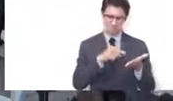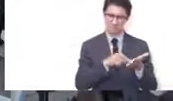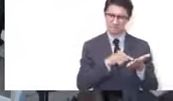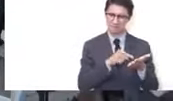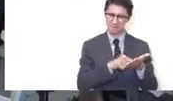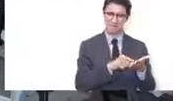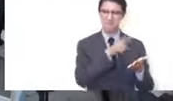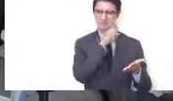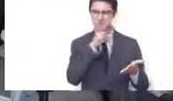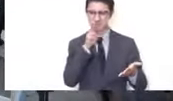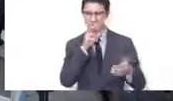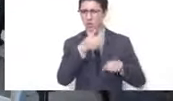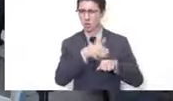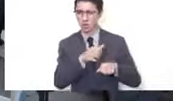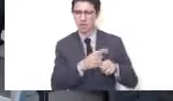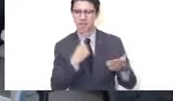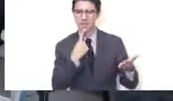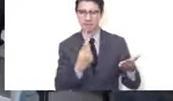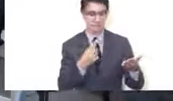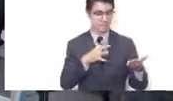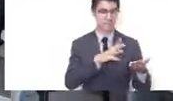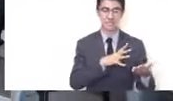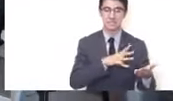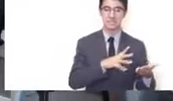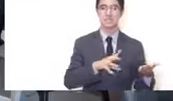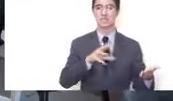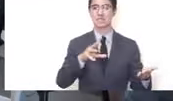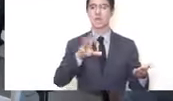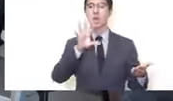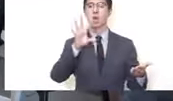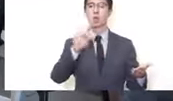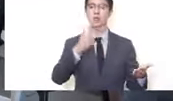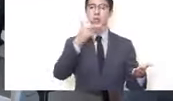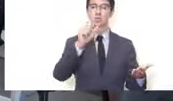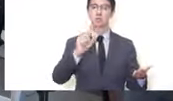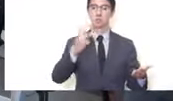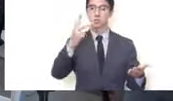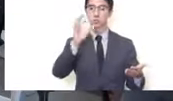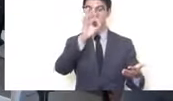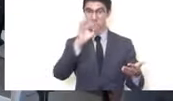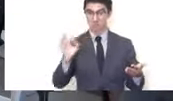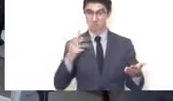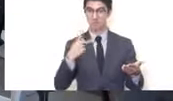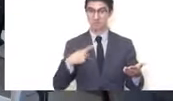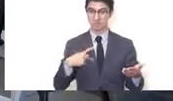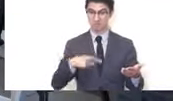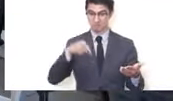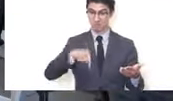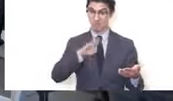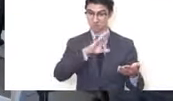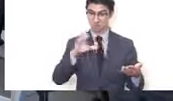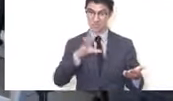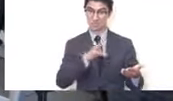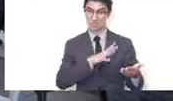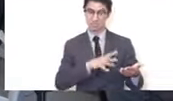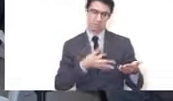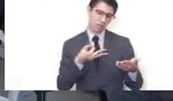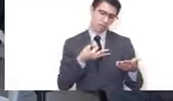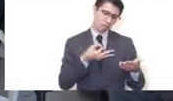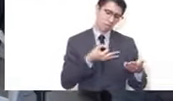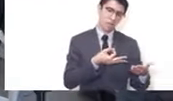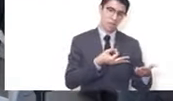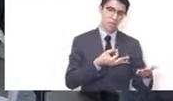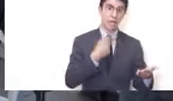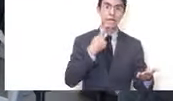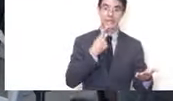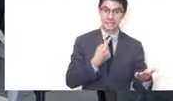que es codependiente y que necesita atención médica pero hablamos un 36% de la población